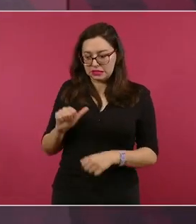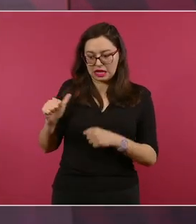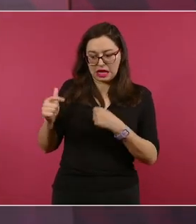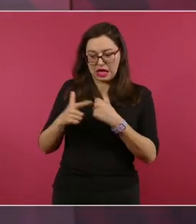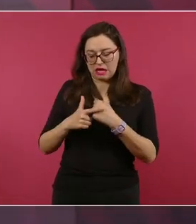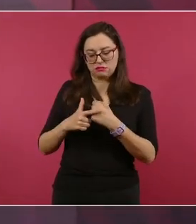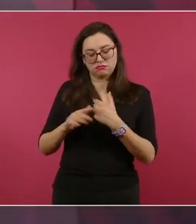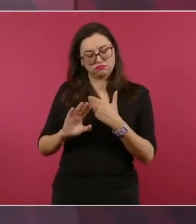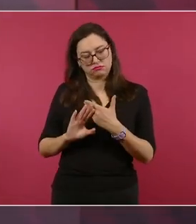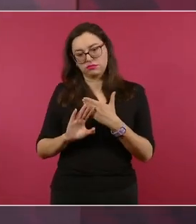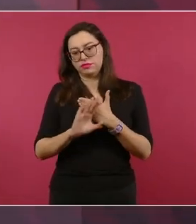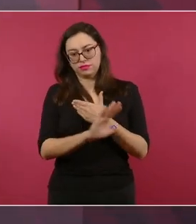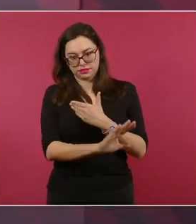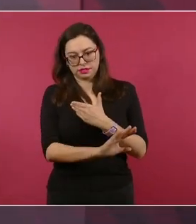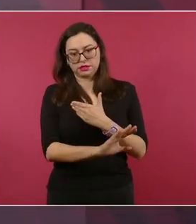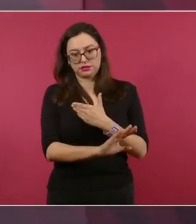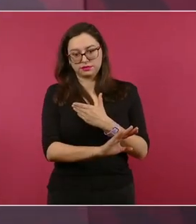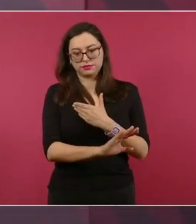de